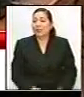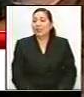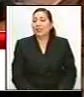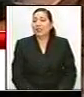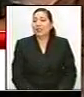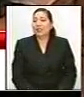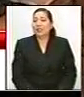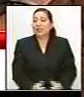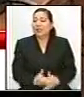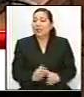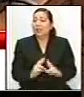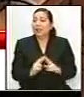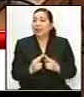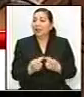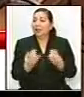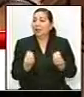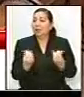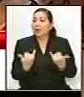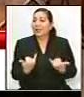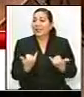vez que participo en una reunión de estas.